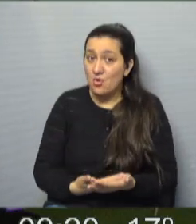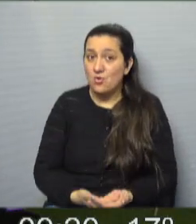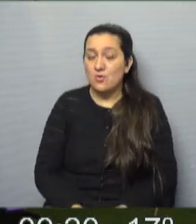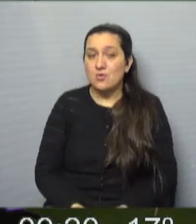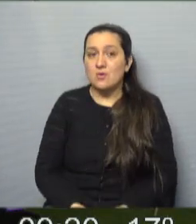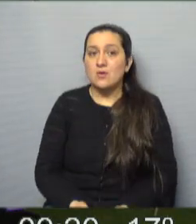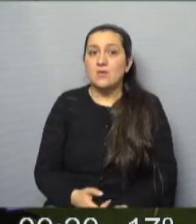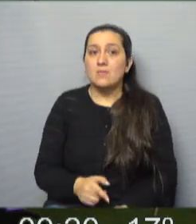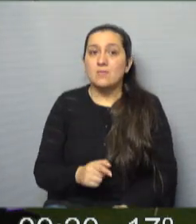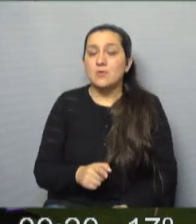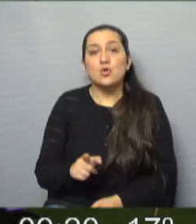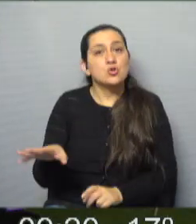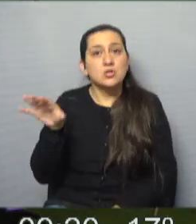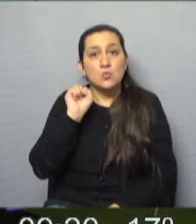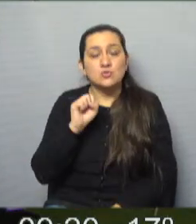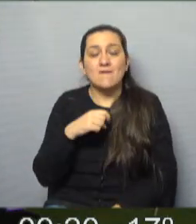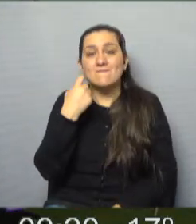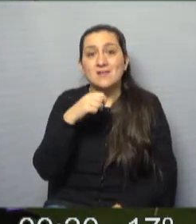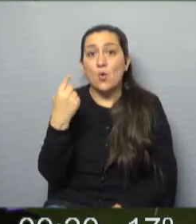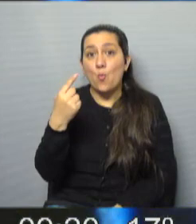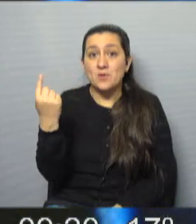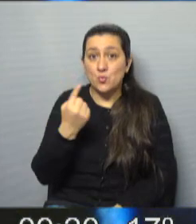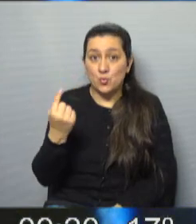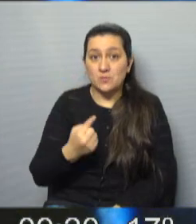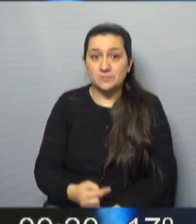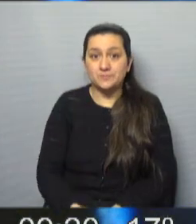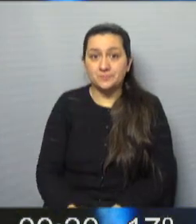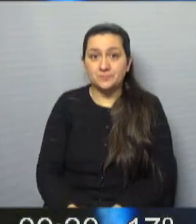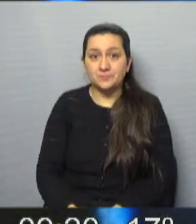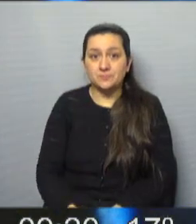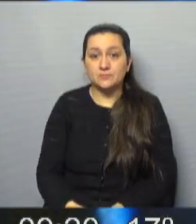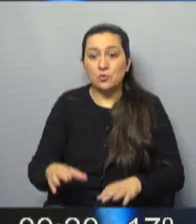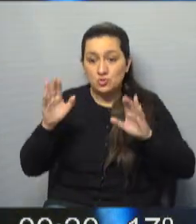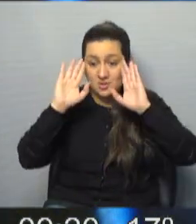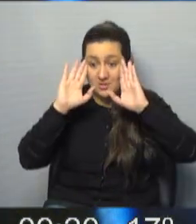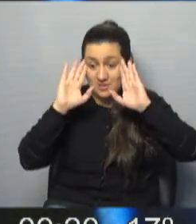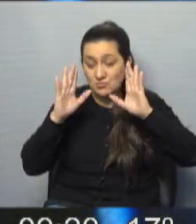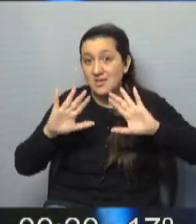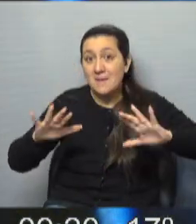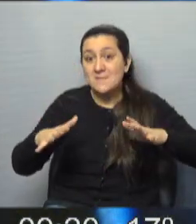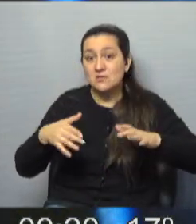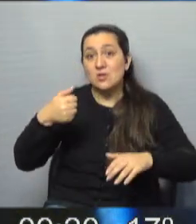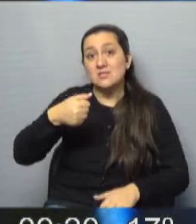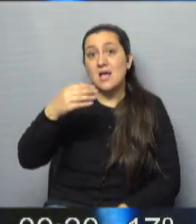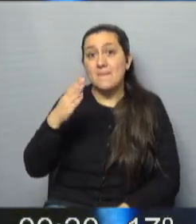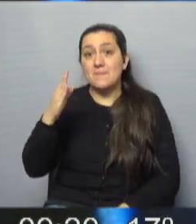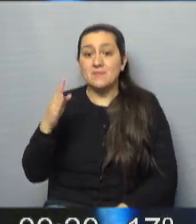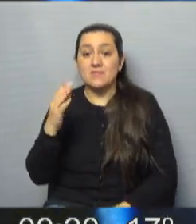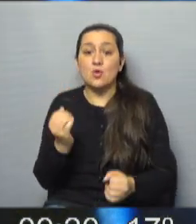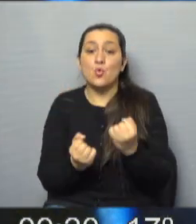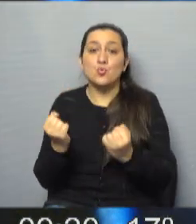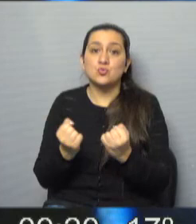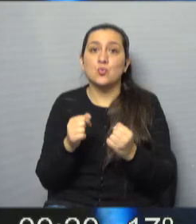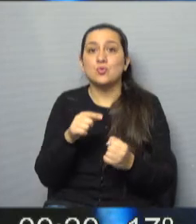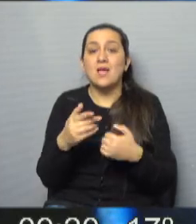que escucharme, pero no los escucha. Nos queda un minuto, sí. Pero nos centramos mucho en lo que pasa con las aplicaciones de conducción. Usted